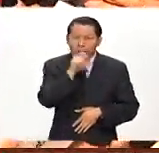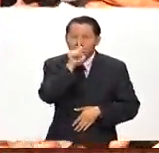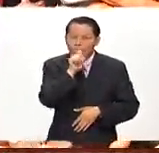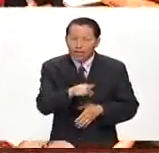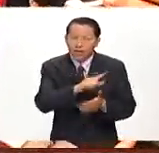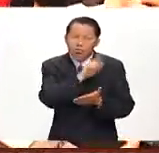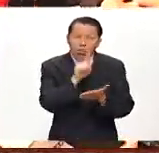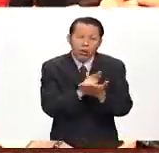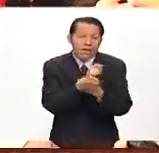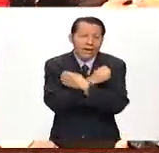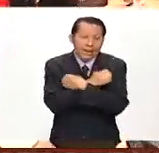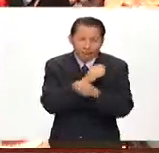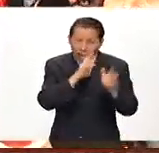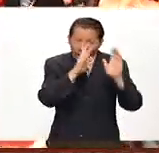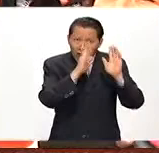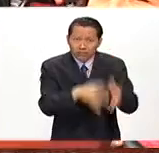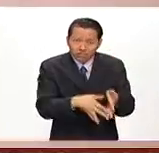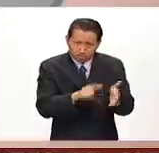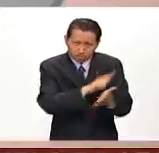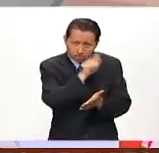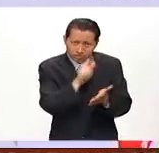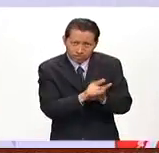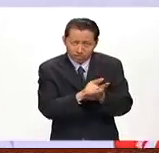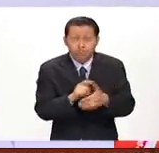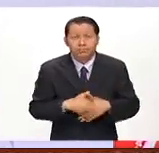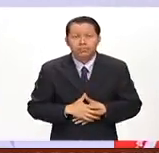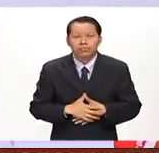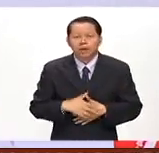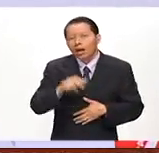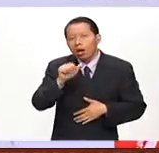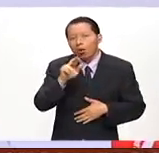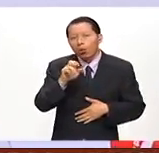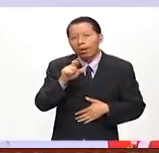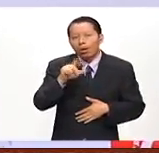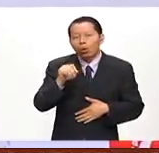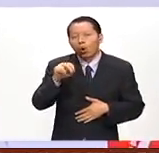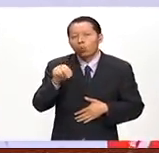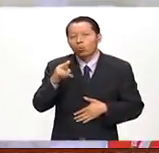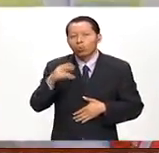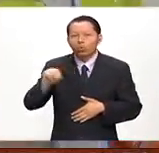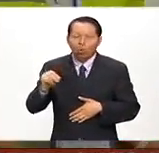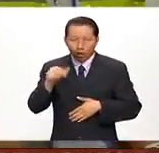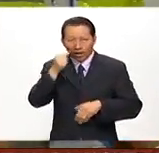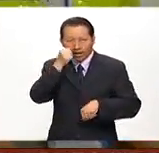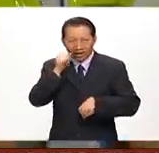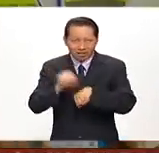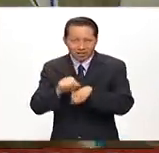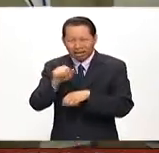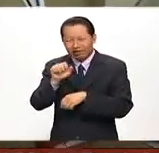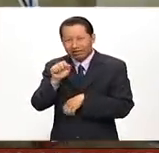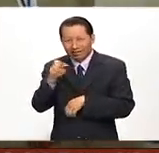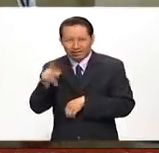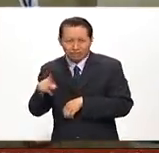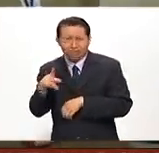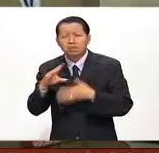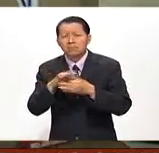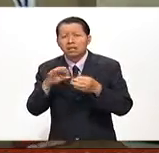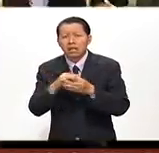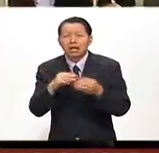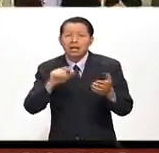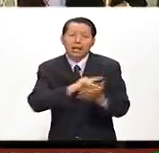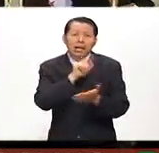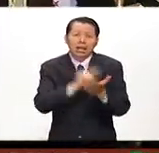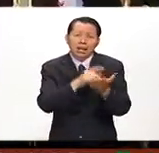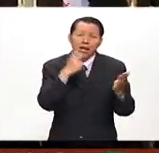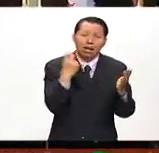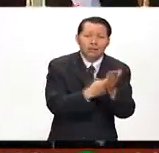que está hoy en el marco legislativo. Aurelio Nuño, secretario de Educación Pública, afirma que la reforma sirve para